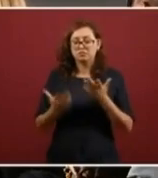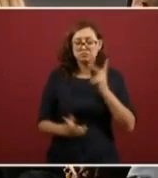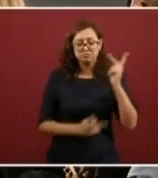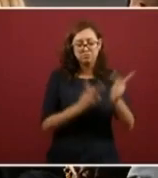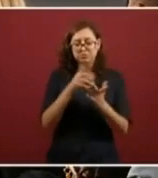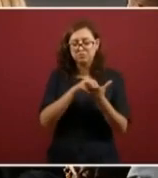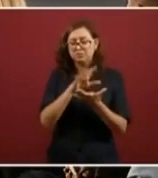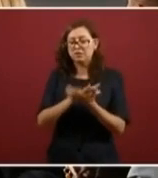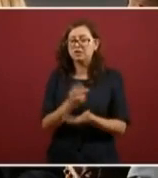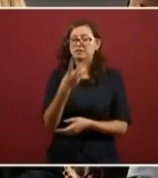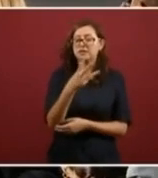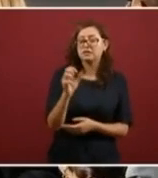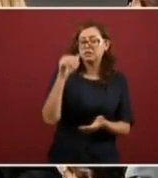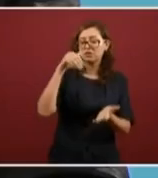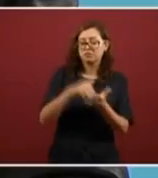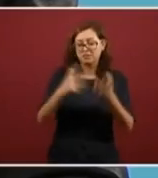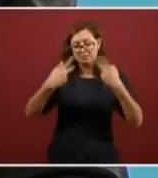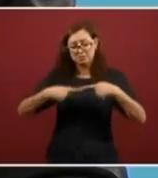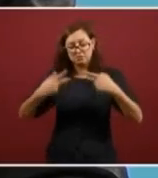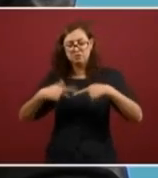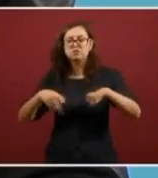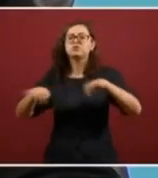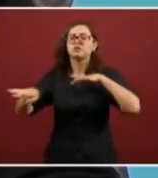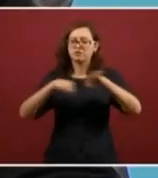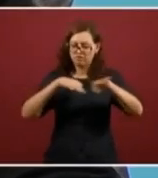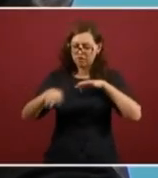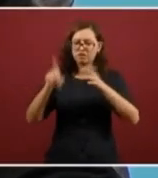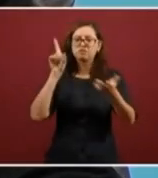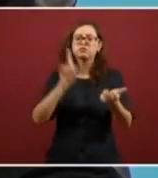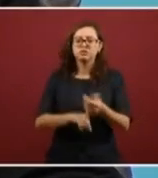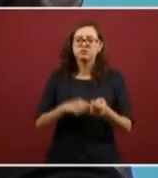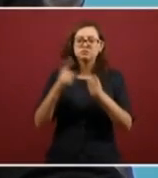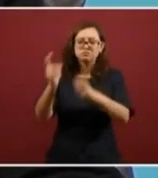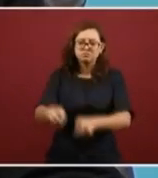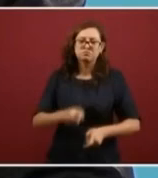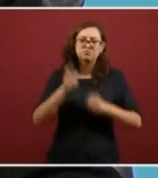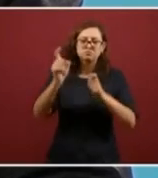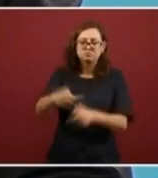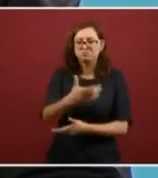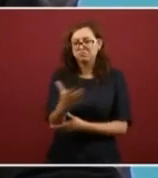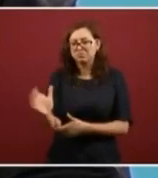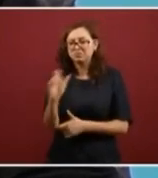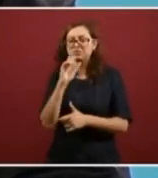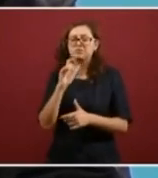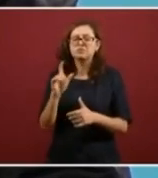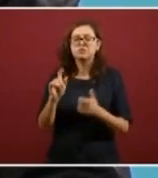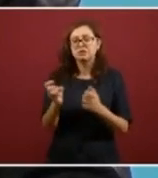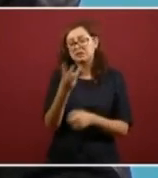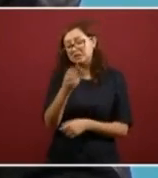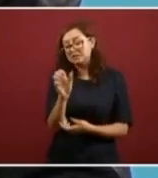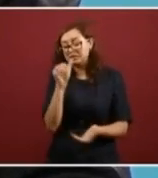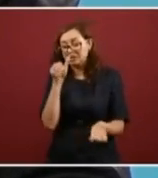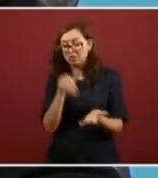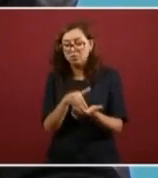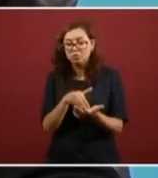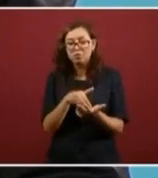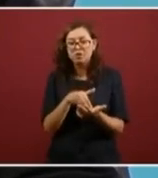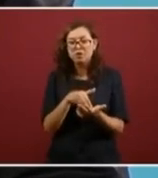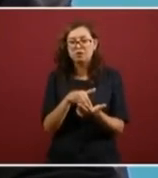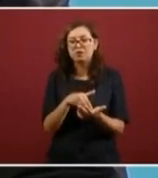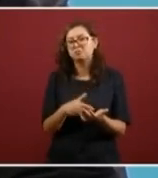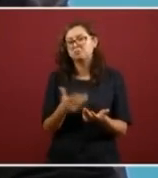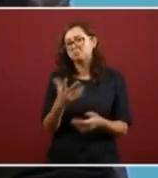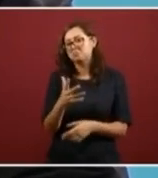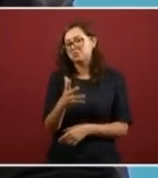alrededor de 300,000 mexicanos participan directamente en la actividad pesquera y acuícola en el país. De esos 300,000, alrededor